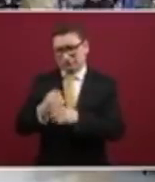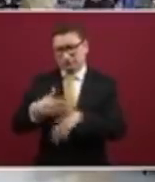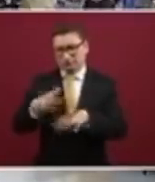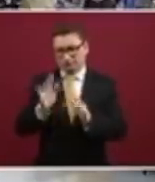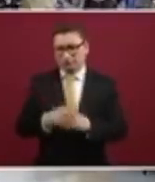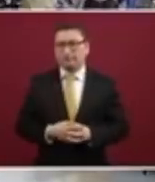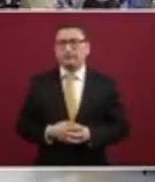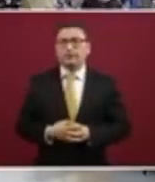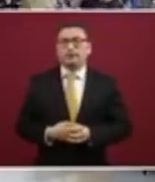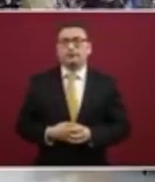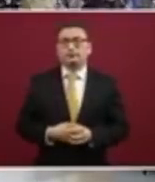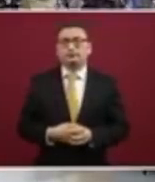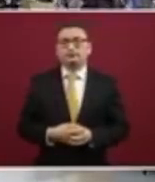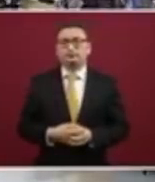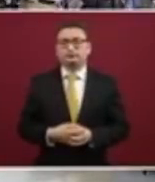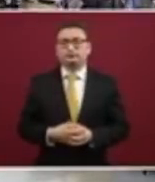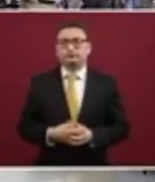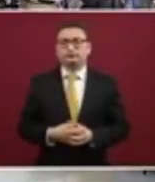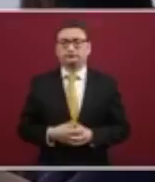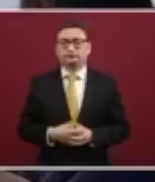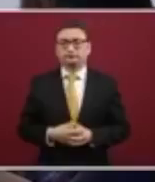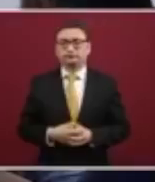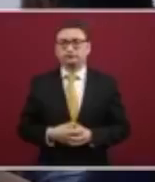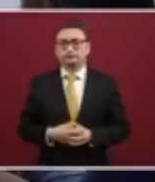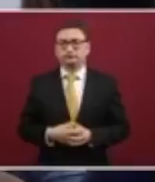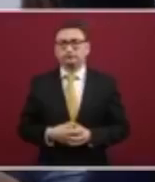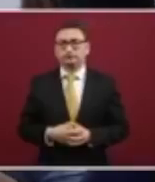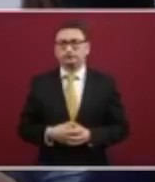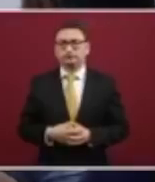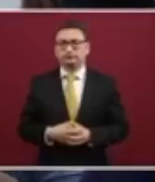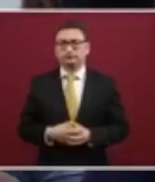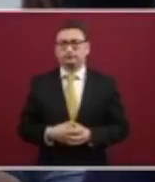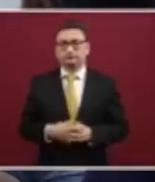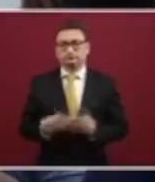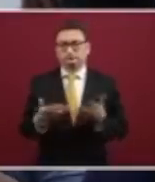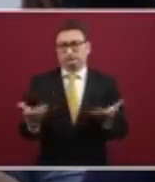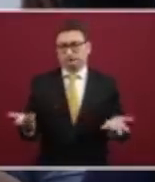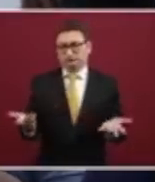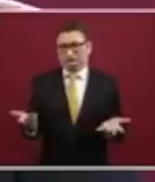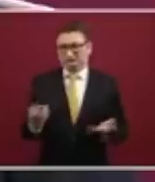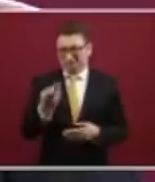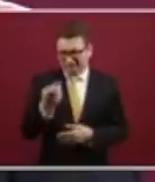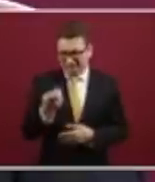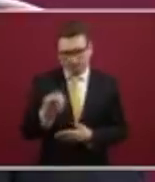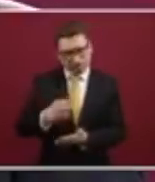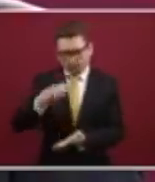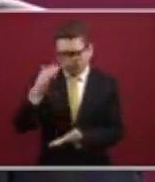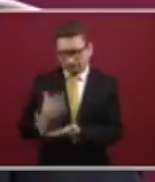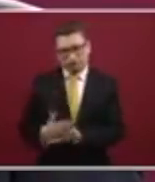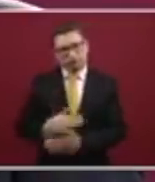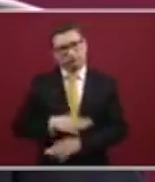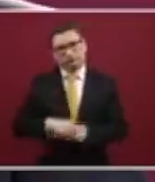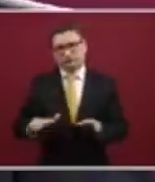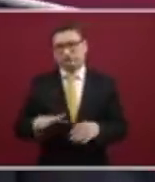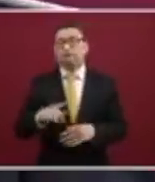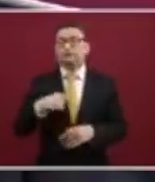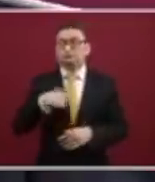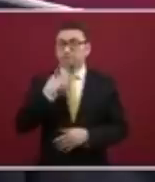Pero digo, ¿sí? Ya no, eso no. Y también aclaro,